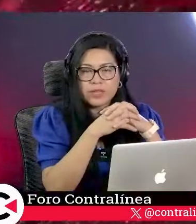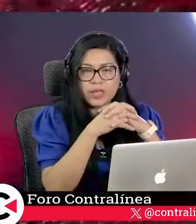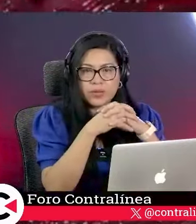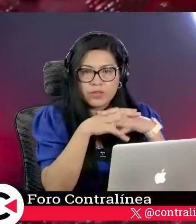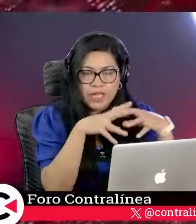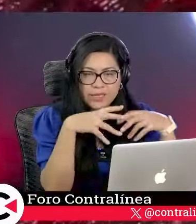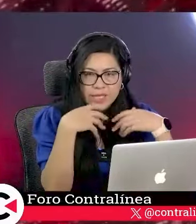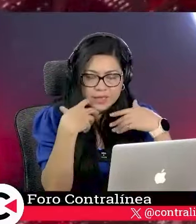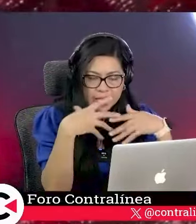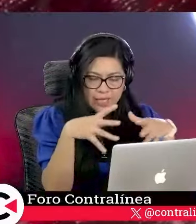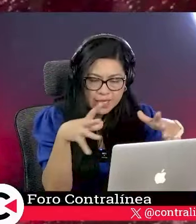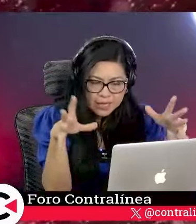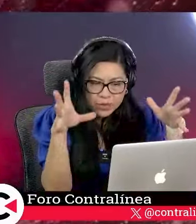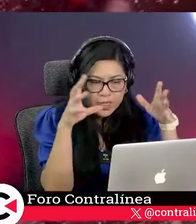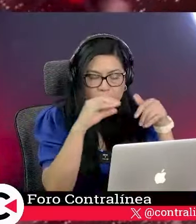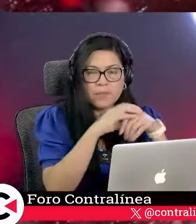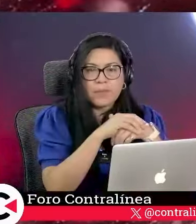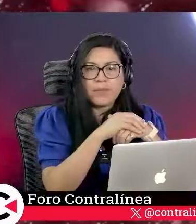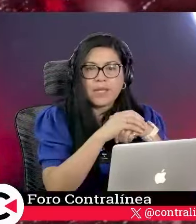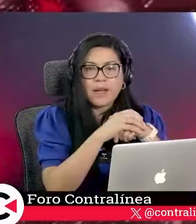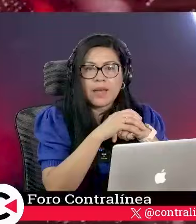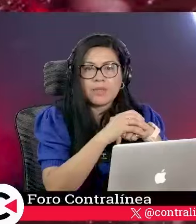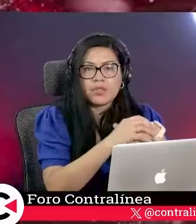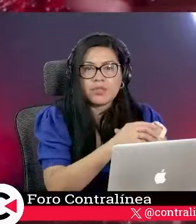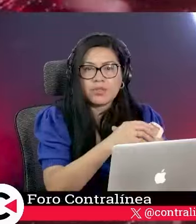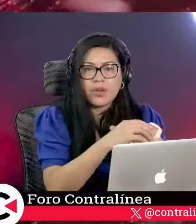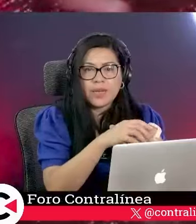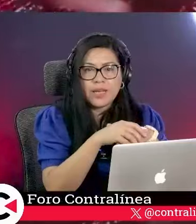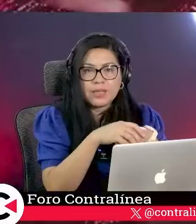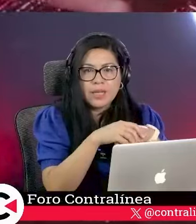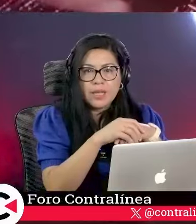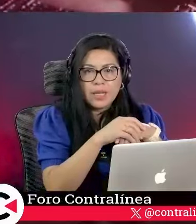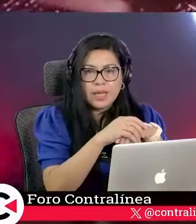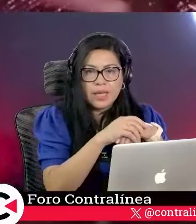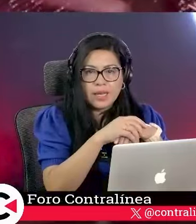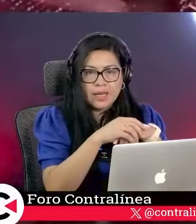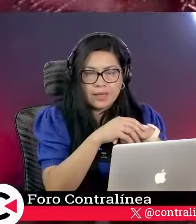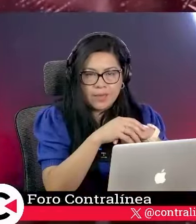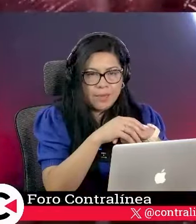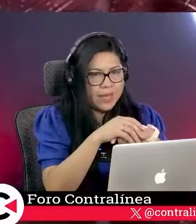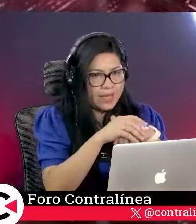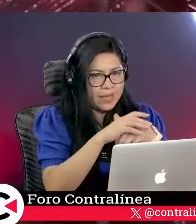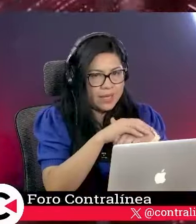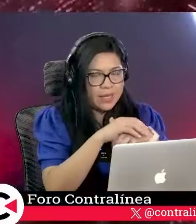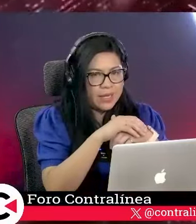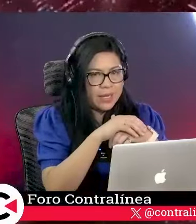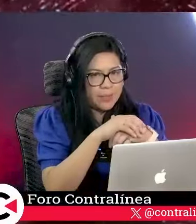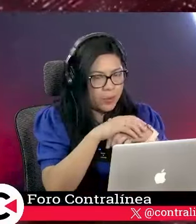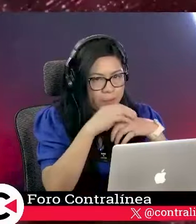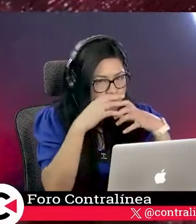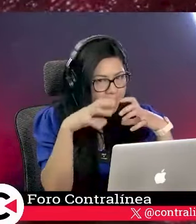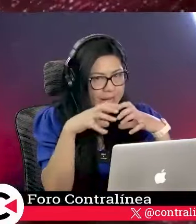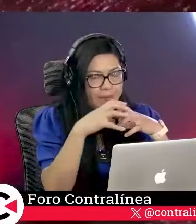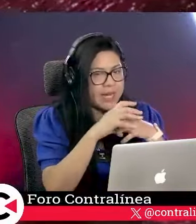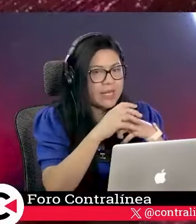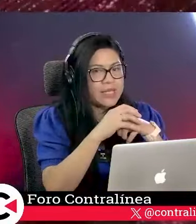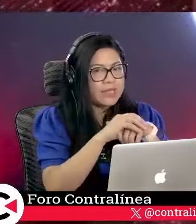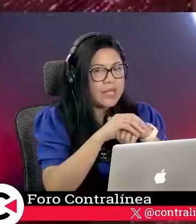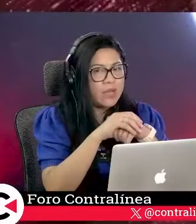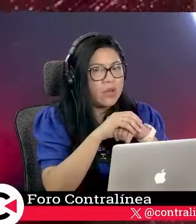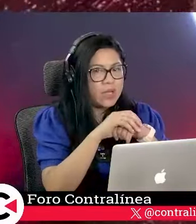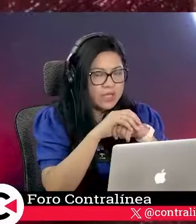de circunstancias que le tocan vivir a muchos jóvenes. El tema de la propia